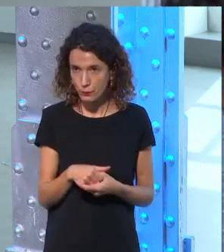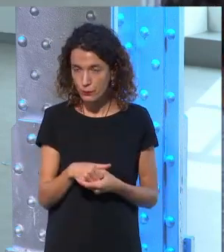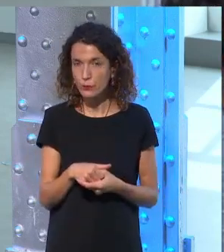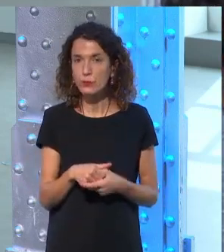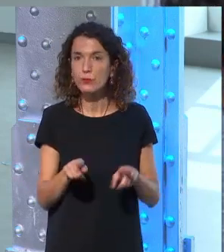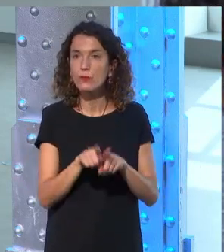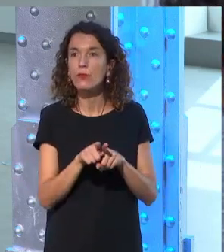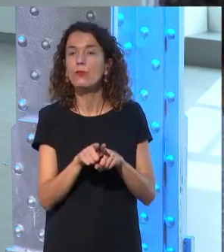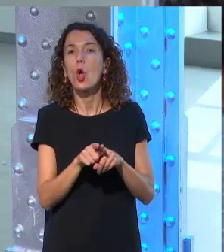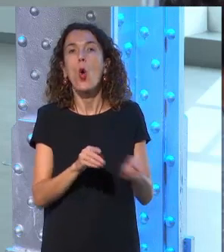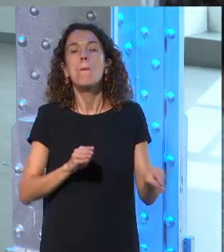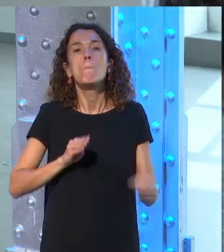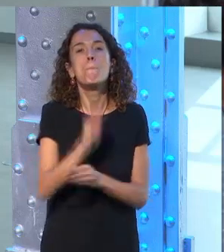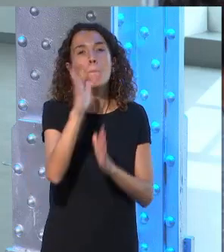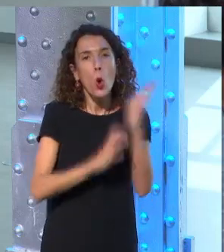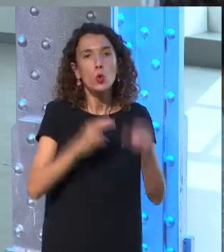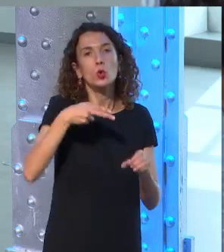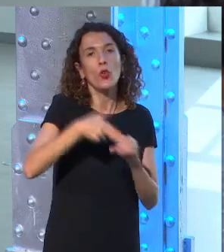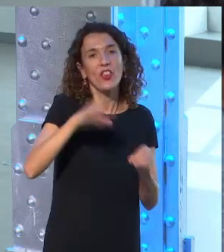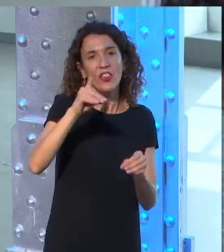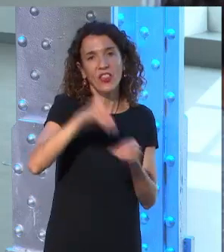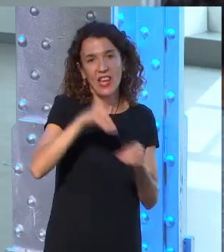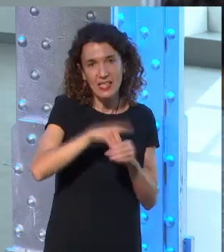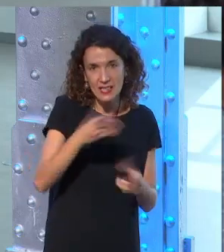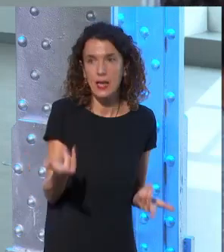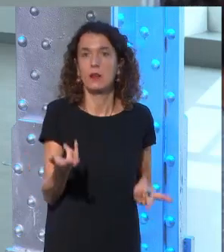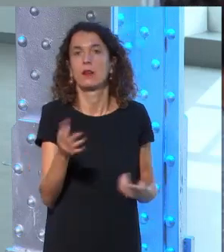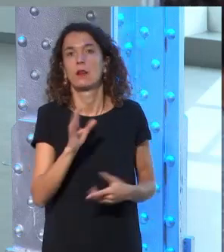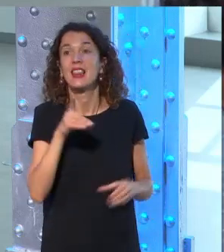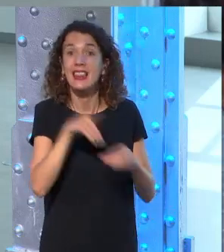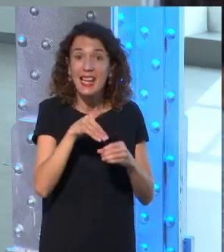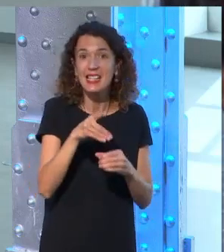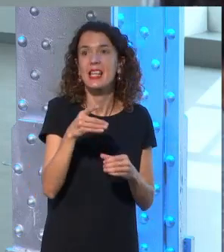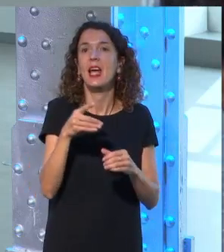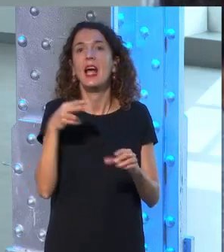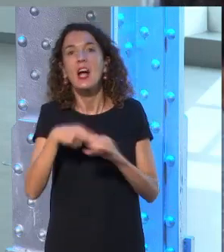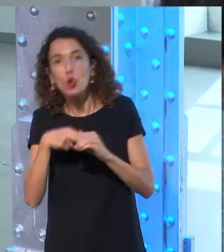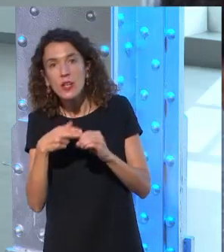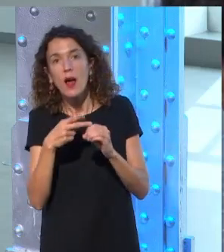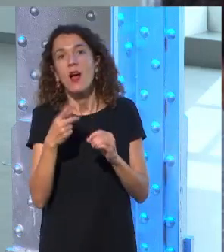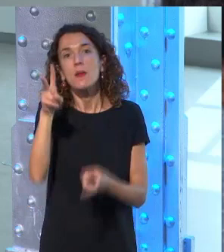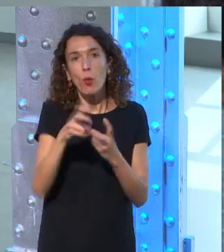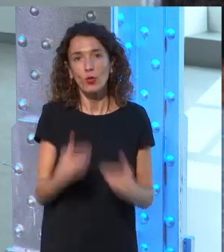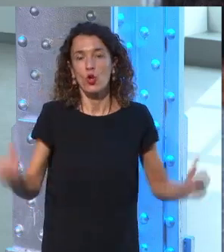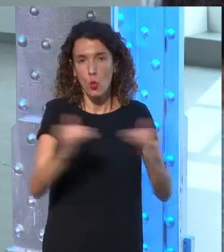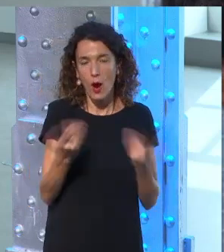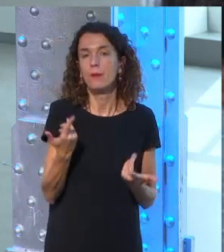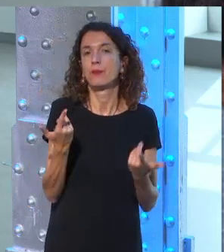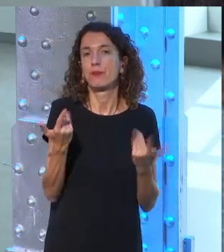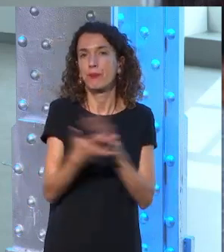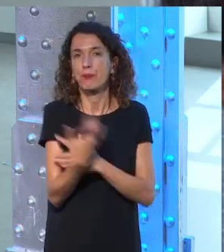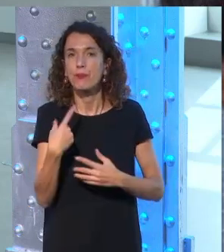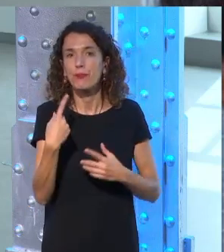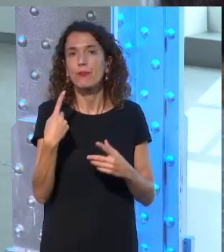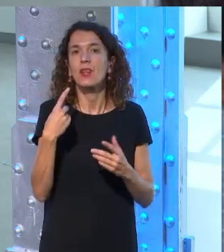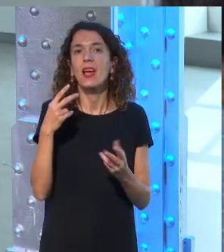eliminar el bonus diésel, equiparar los impuestos sobre el diésel y la gasolina, grabar emisiones de